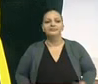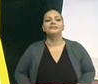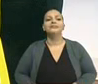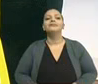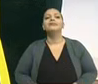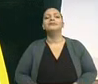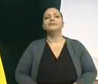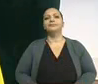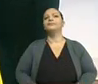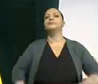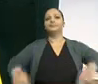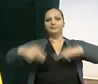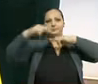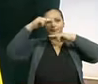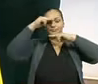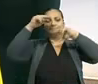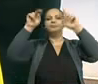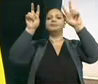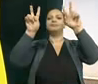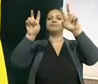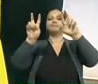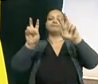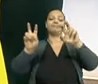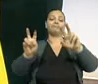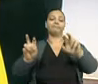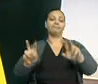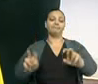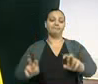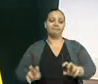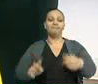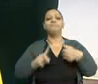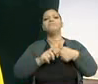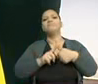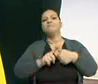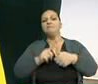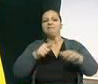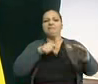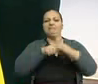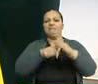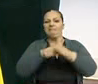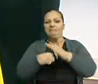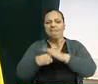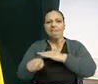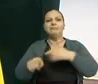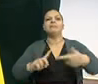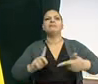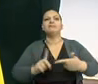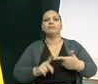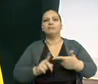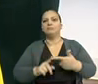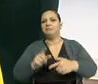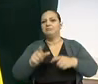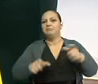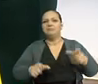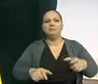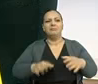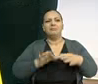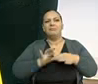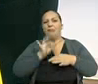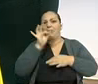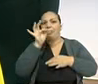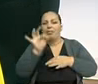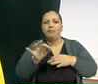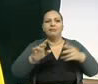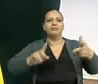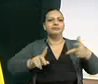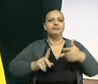diferentes temas. Crónica Roja. Ay, bastante. COVID-19. Bastante. Casos de corrupción, pero también historias de